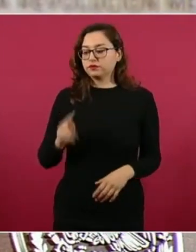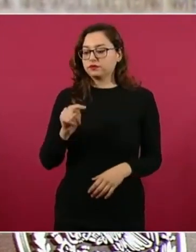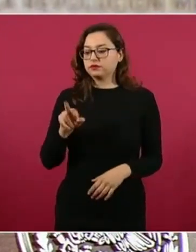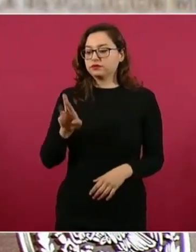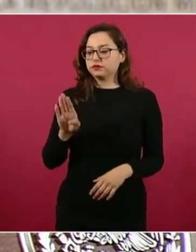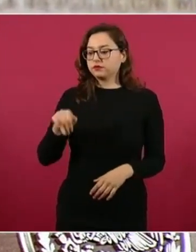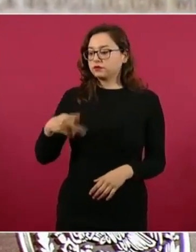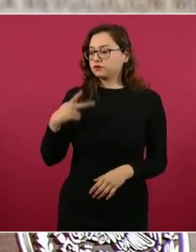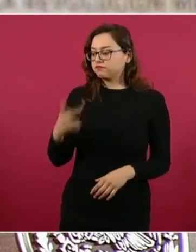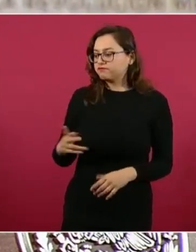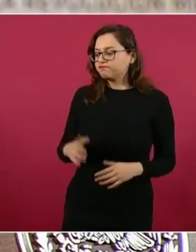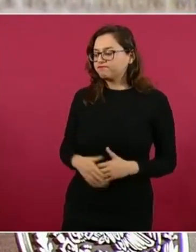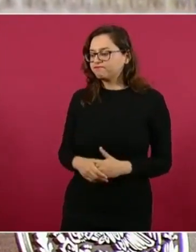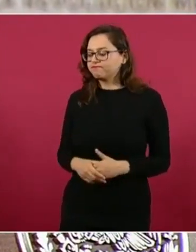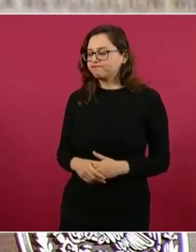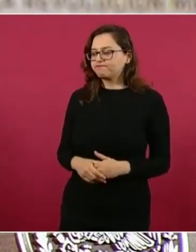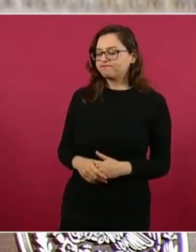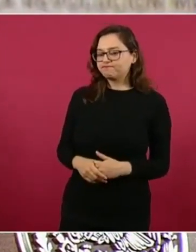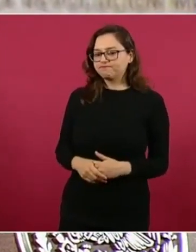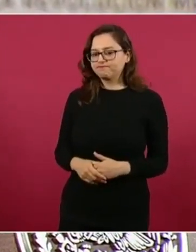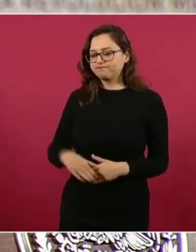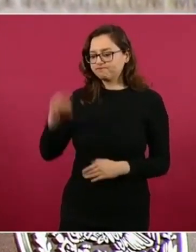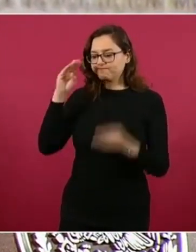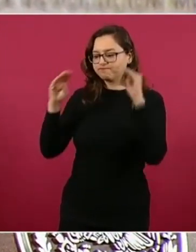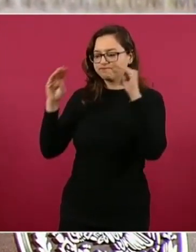fue consultado y aceptó